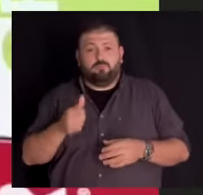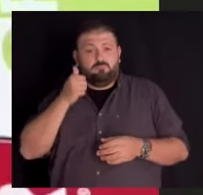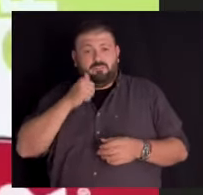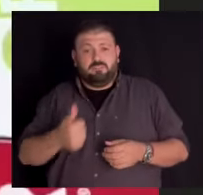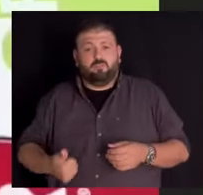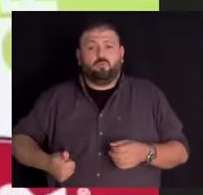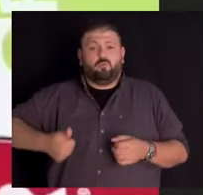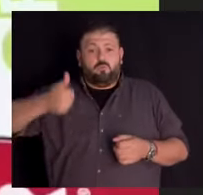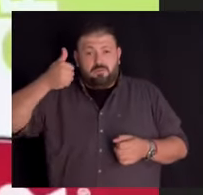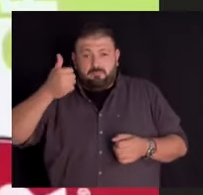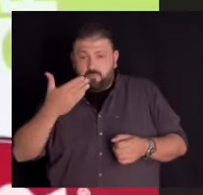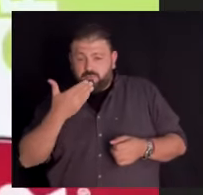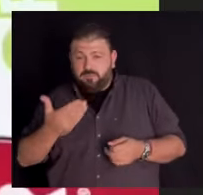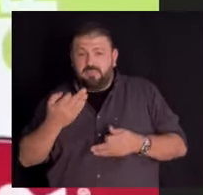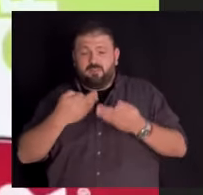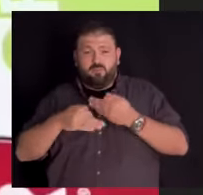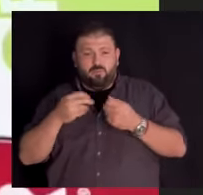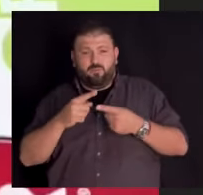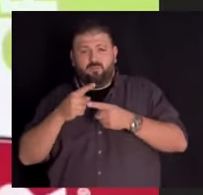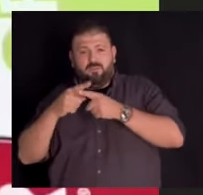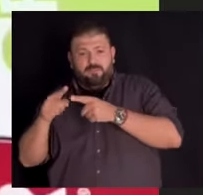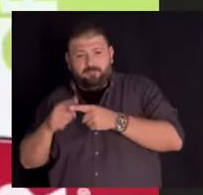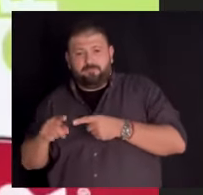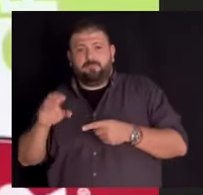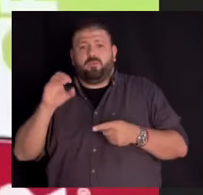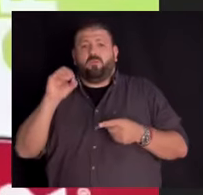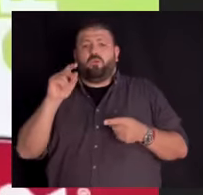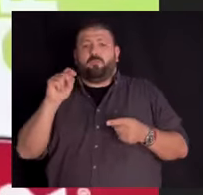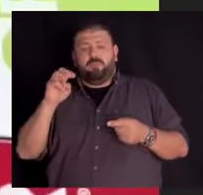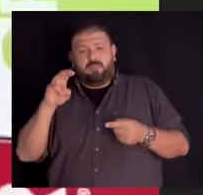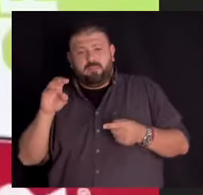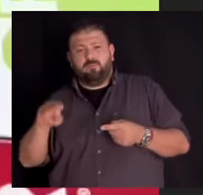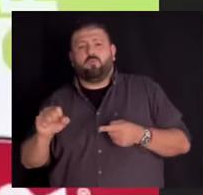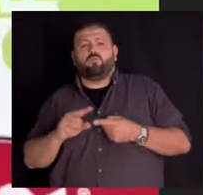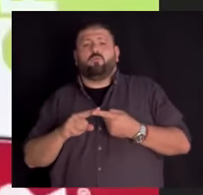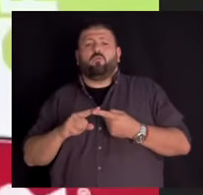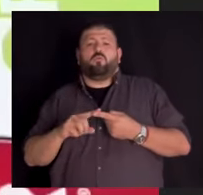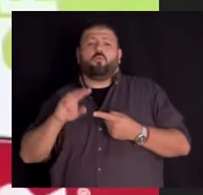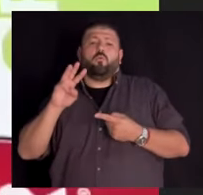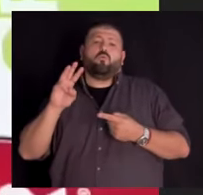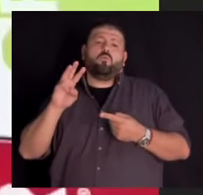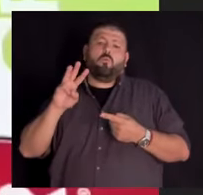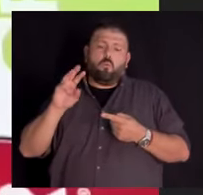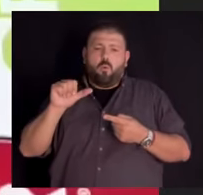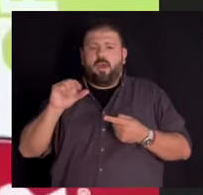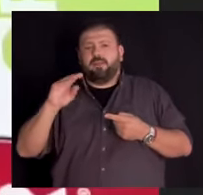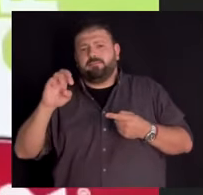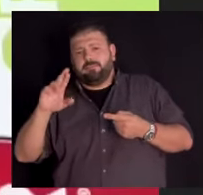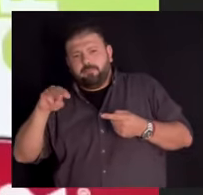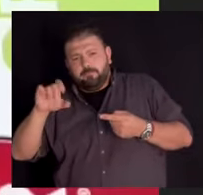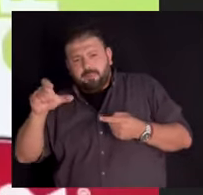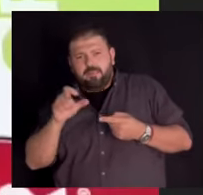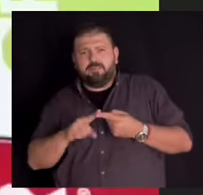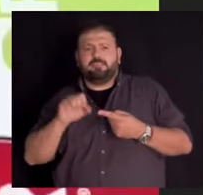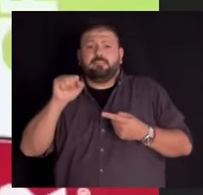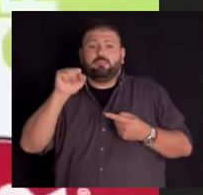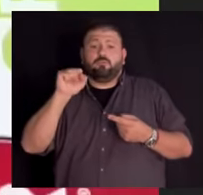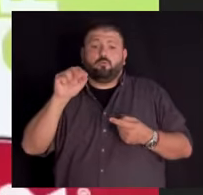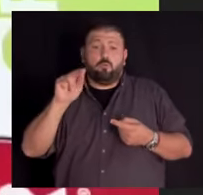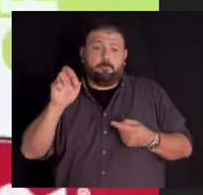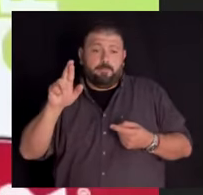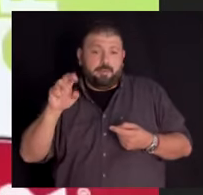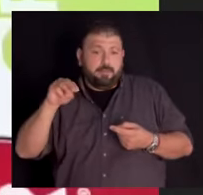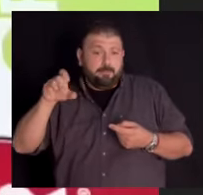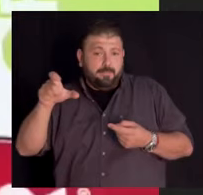con uso, OmniPlus, Once Mix, SuperMix, y por el otro lado,